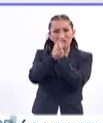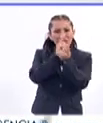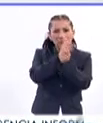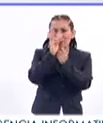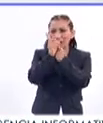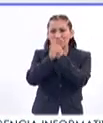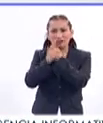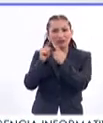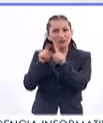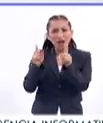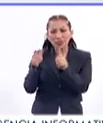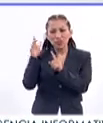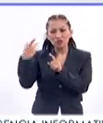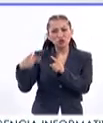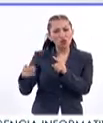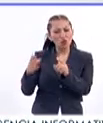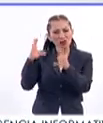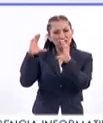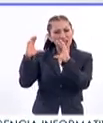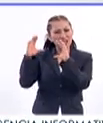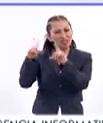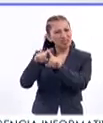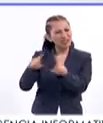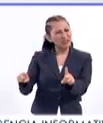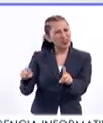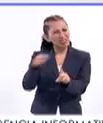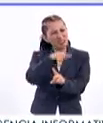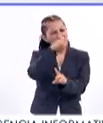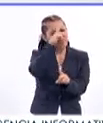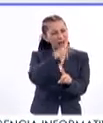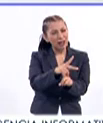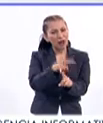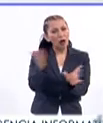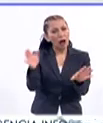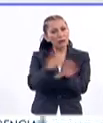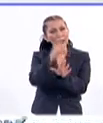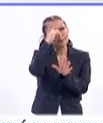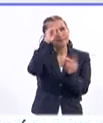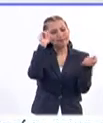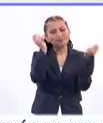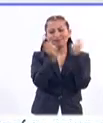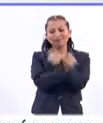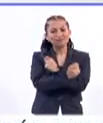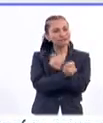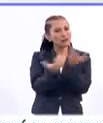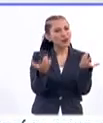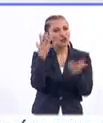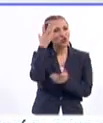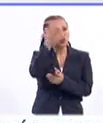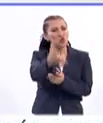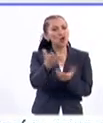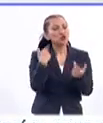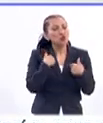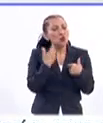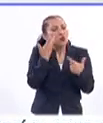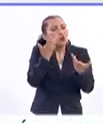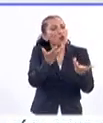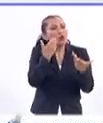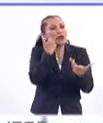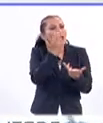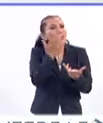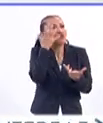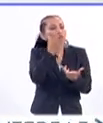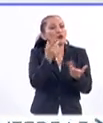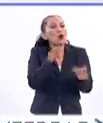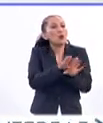diferentes nacionalidades y un estilo de enseñanza distinto, pues cambió tu perspectiva de tu futuro, de lo que quieres hacer y